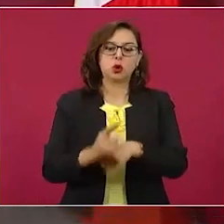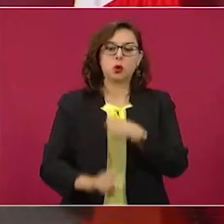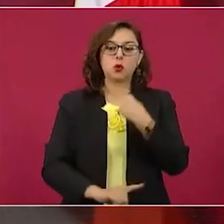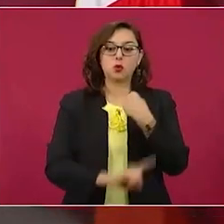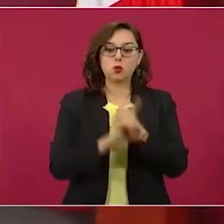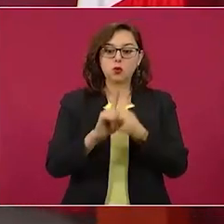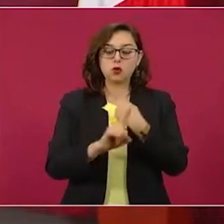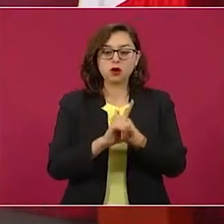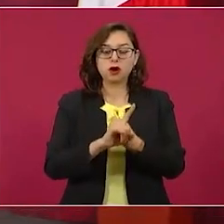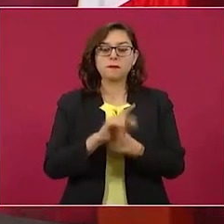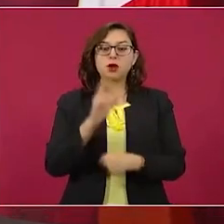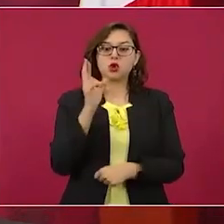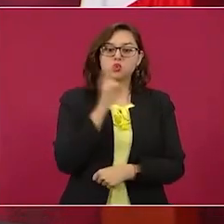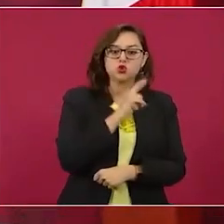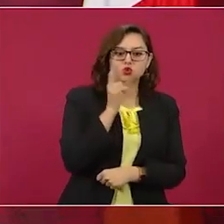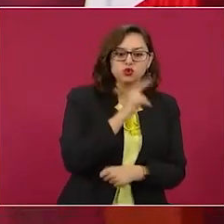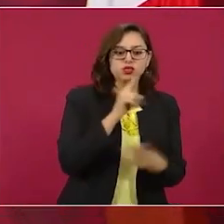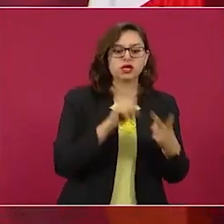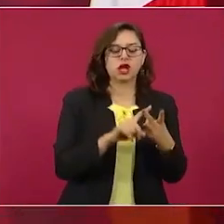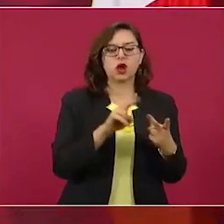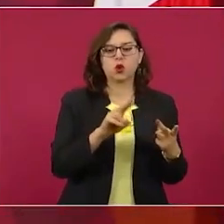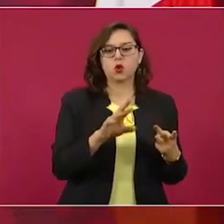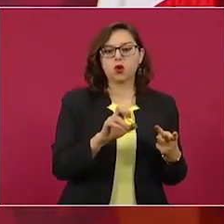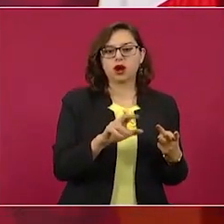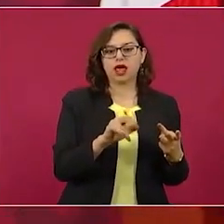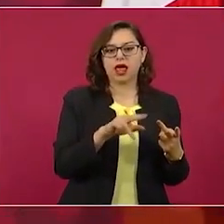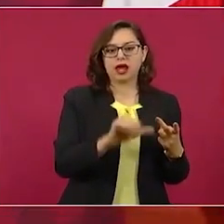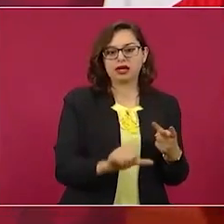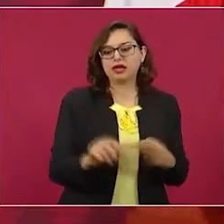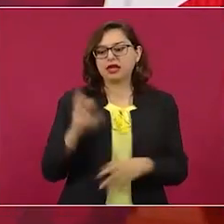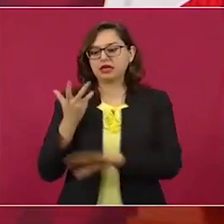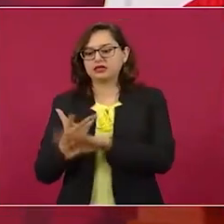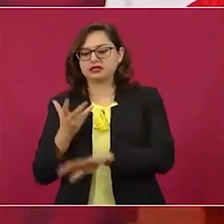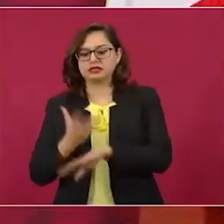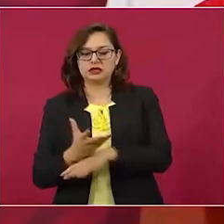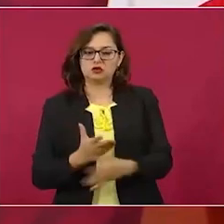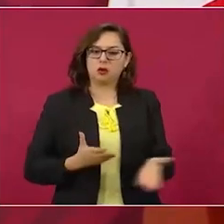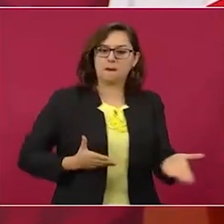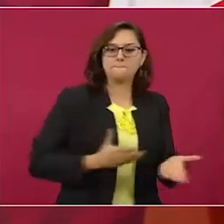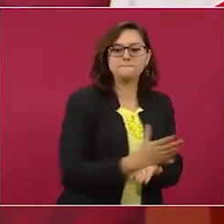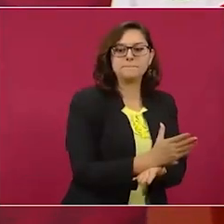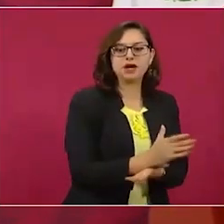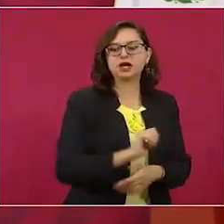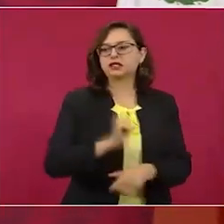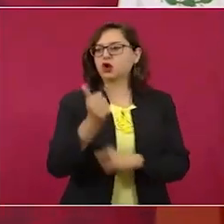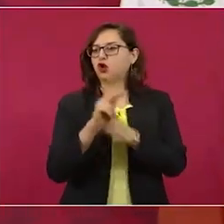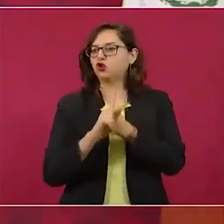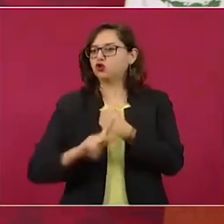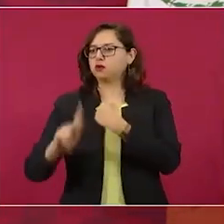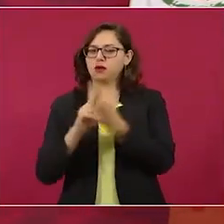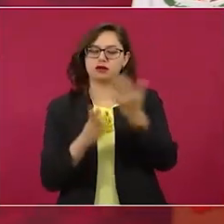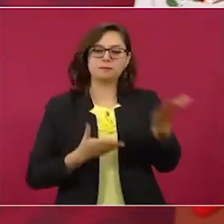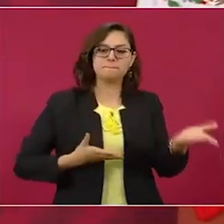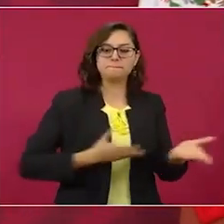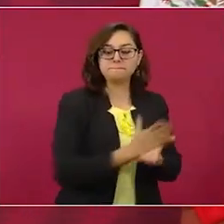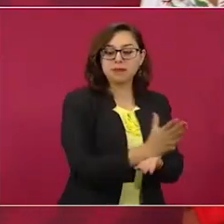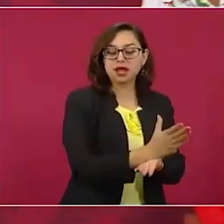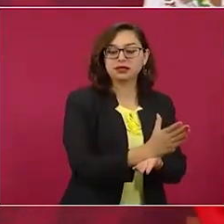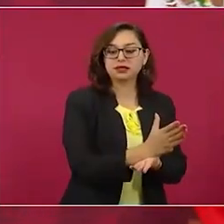de Rusia, Ucrania, la intervención de Estados Unidos, de otros países,